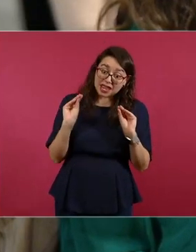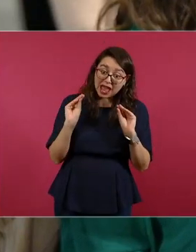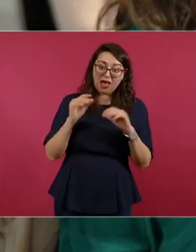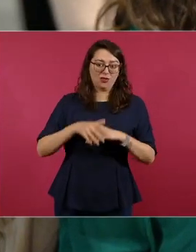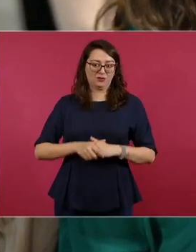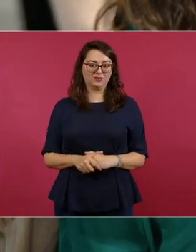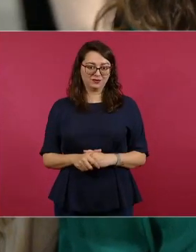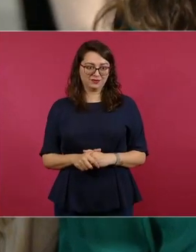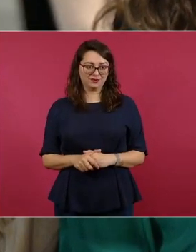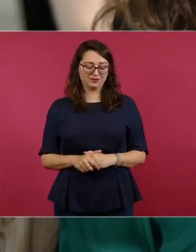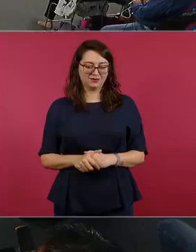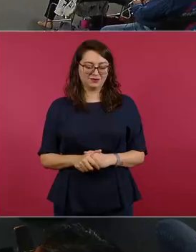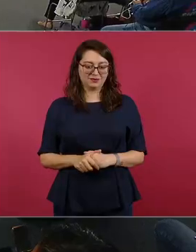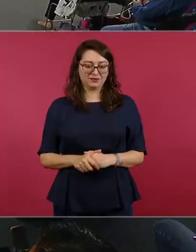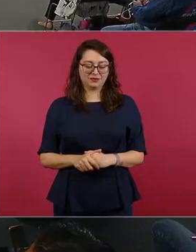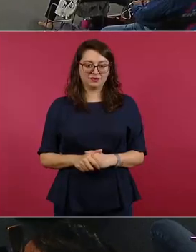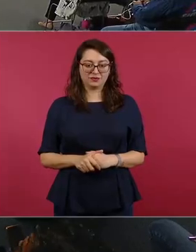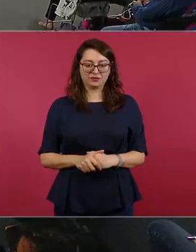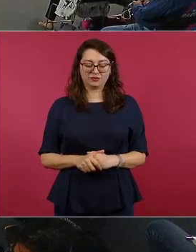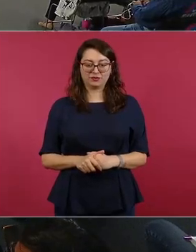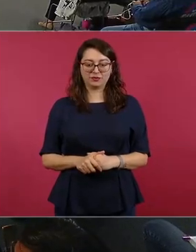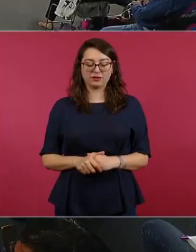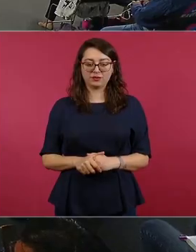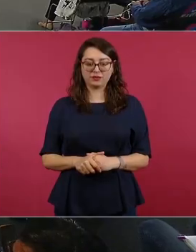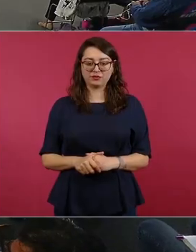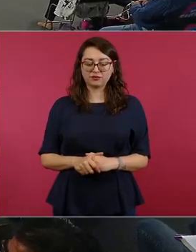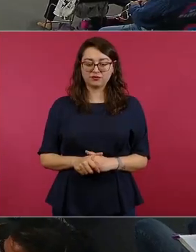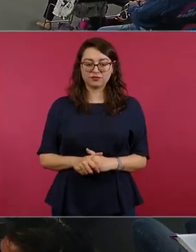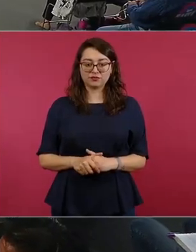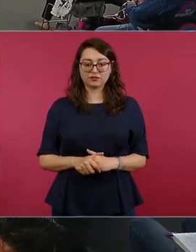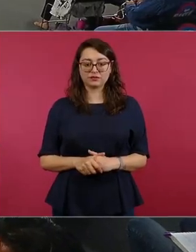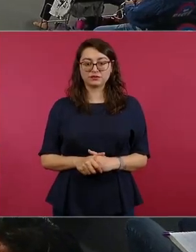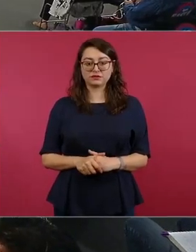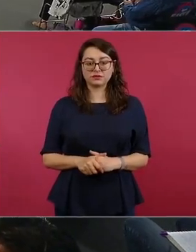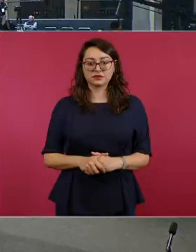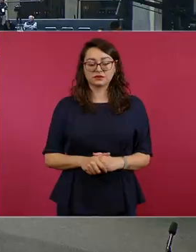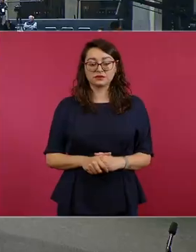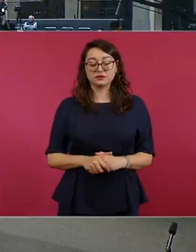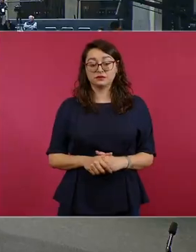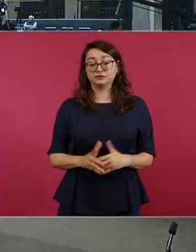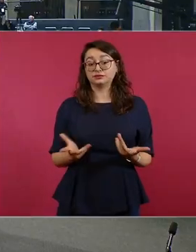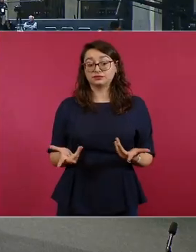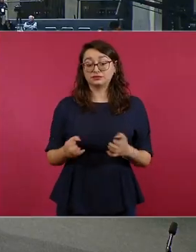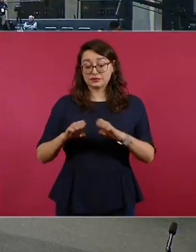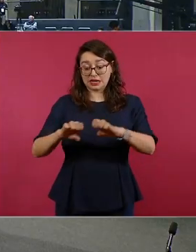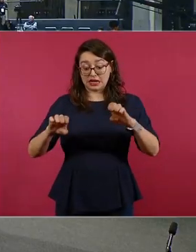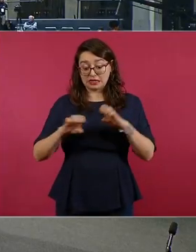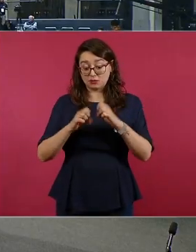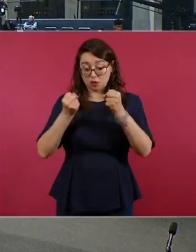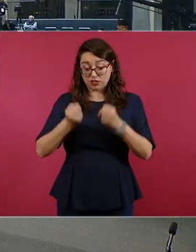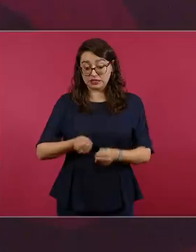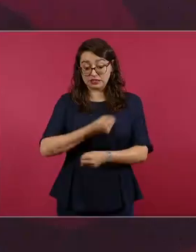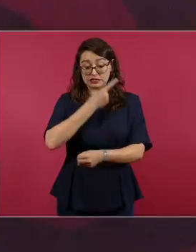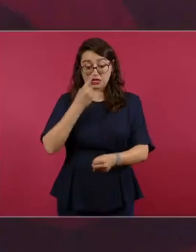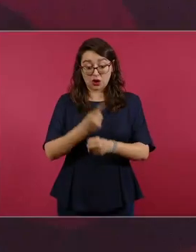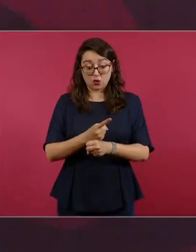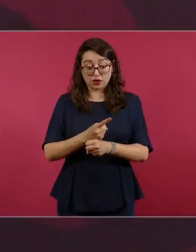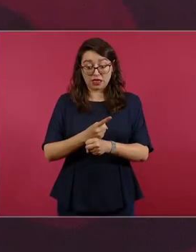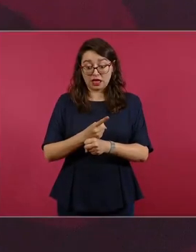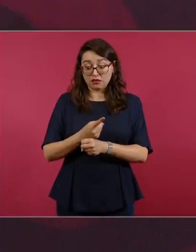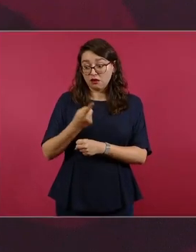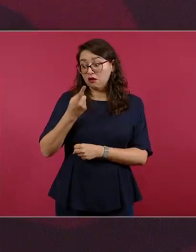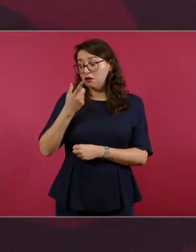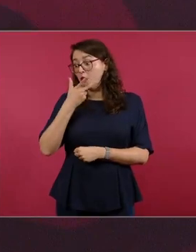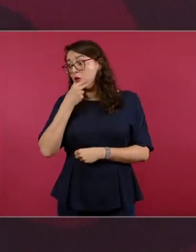nosotros no tenemos a nadie en el gabinete de seguridad como García Luna